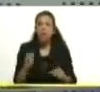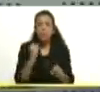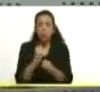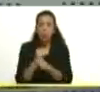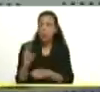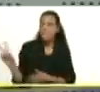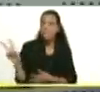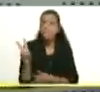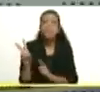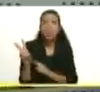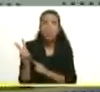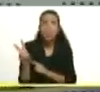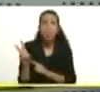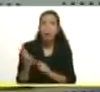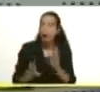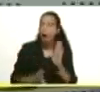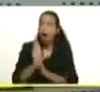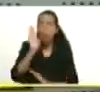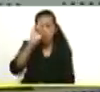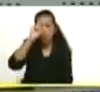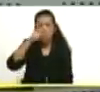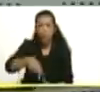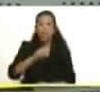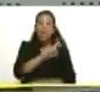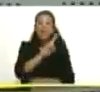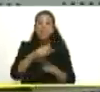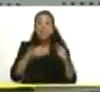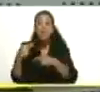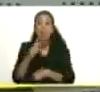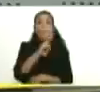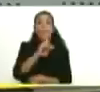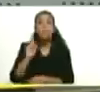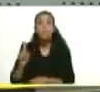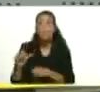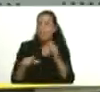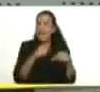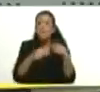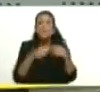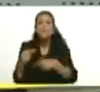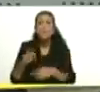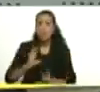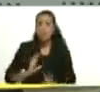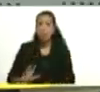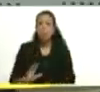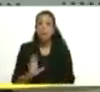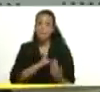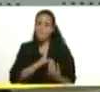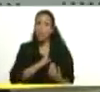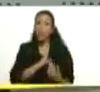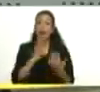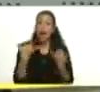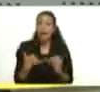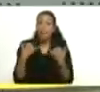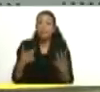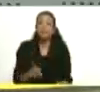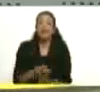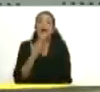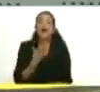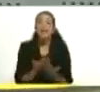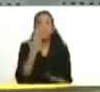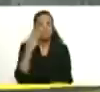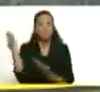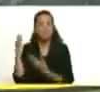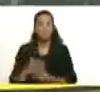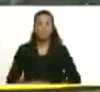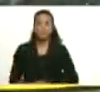nuestra patria en las grandes causas de este siglo XXI, que es el siglo nuestro, el siglo de los pueblos del sur. Muchas gracias.